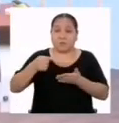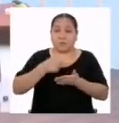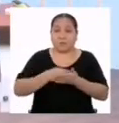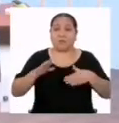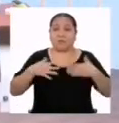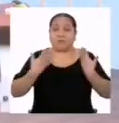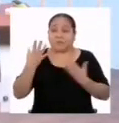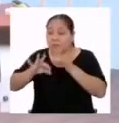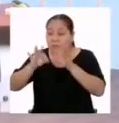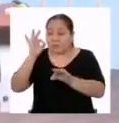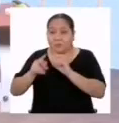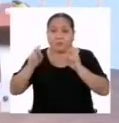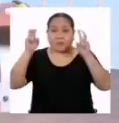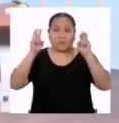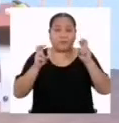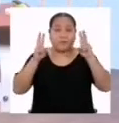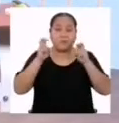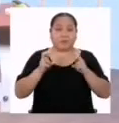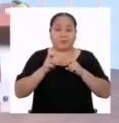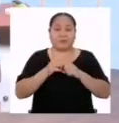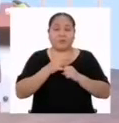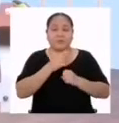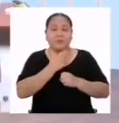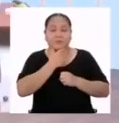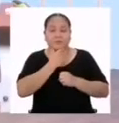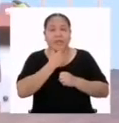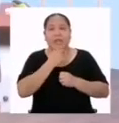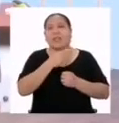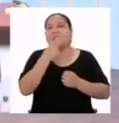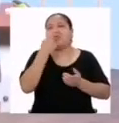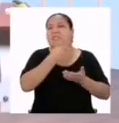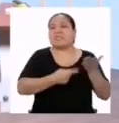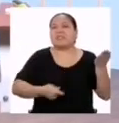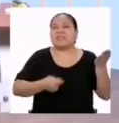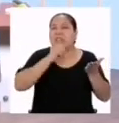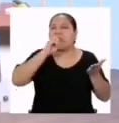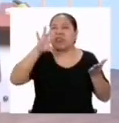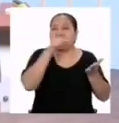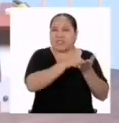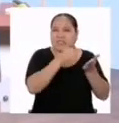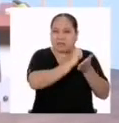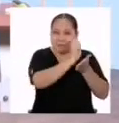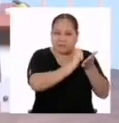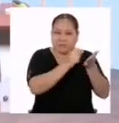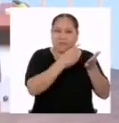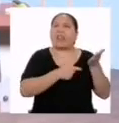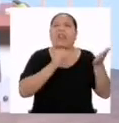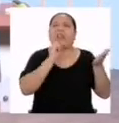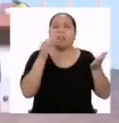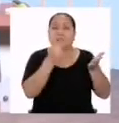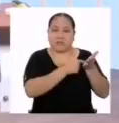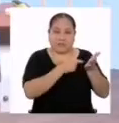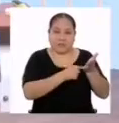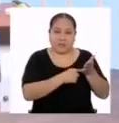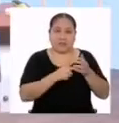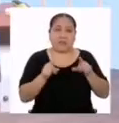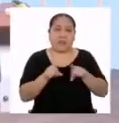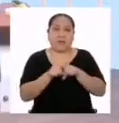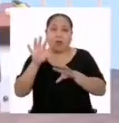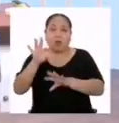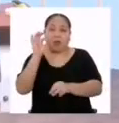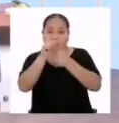pudimos identificar el tema del texto preguntándonos, ¿de qué trata el texto? También identificamos los subtemas del